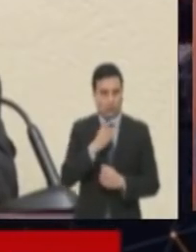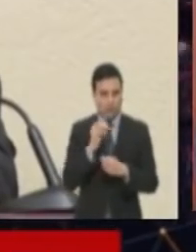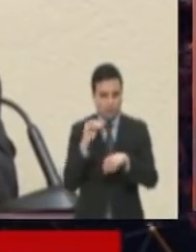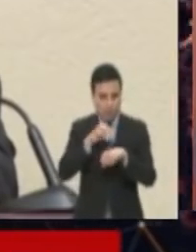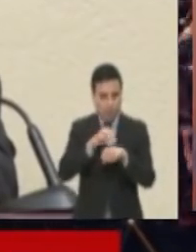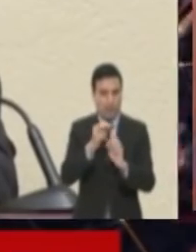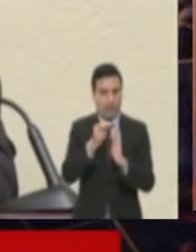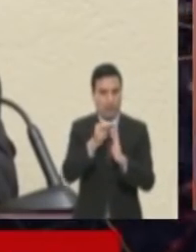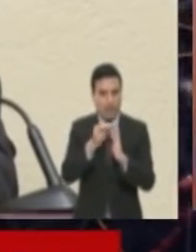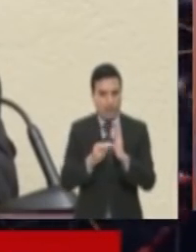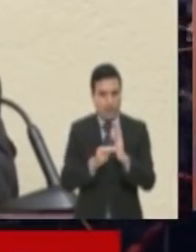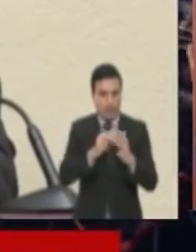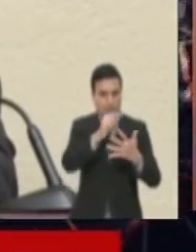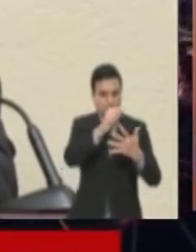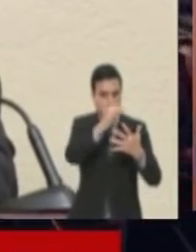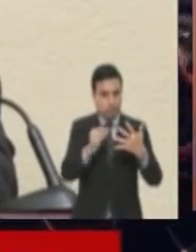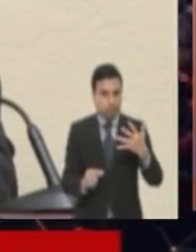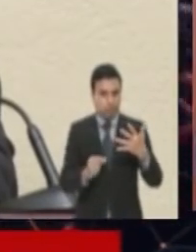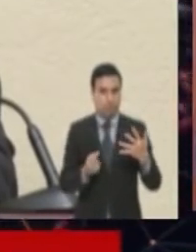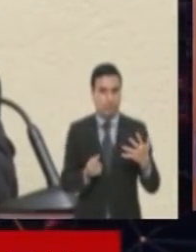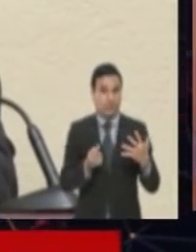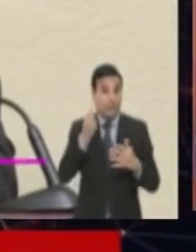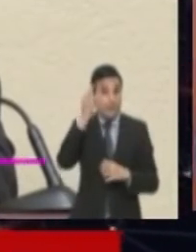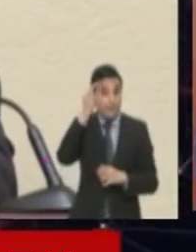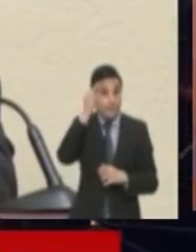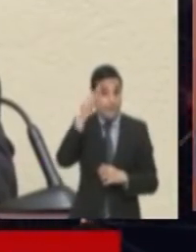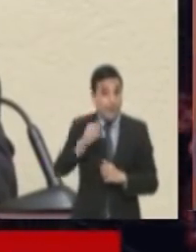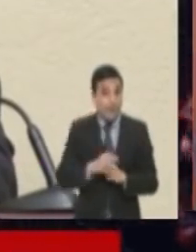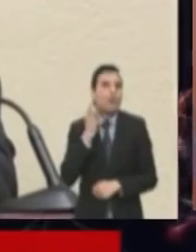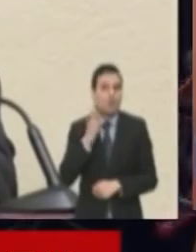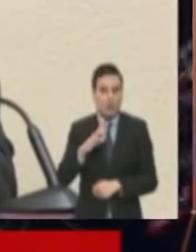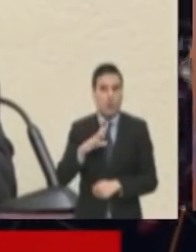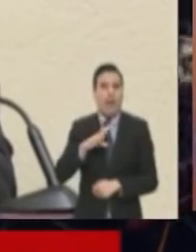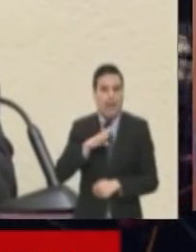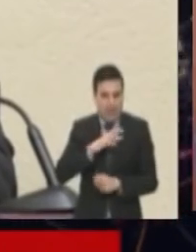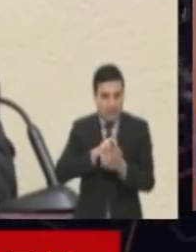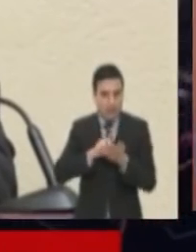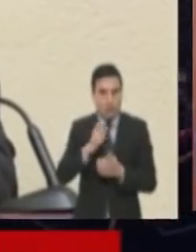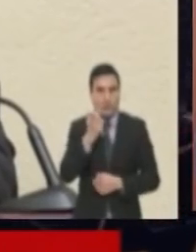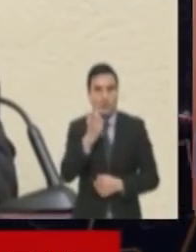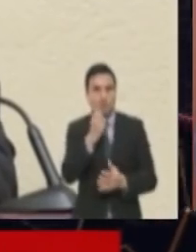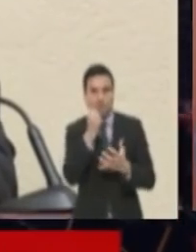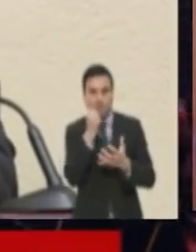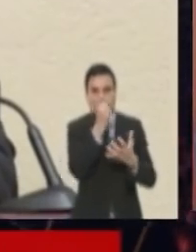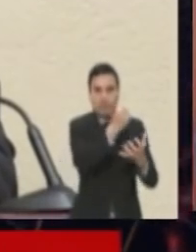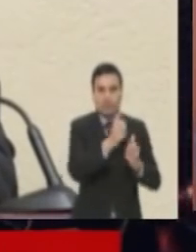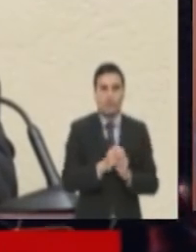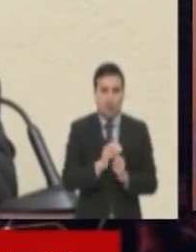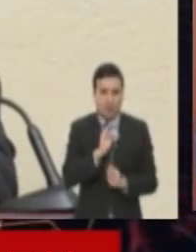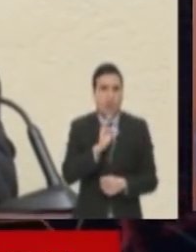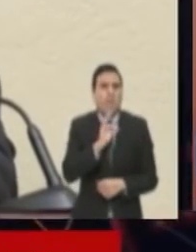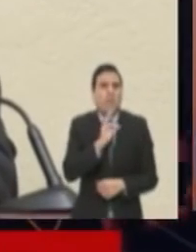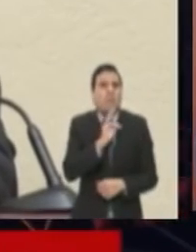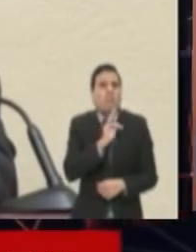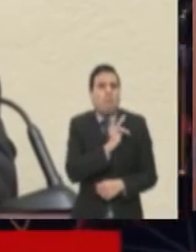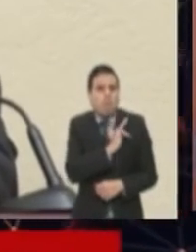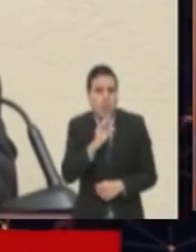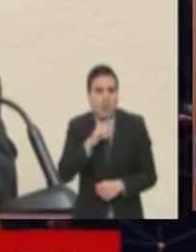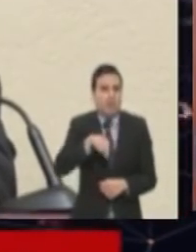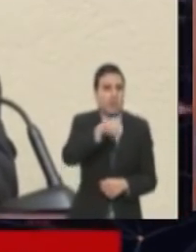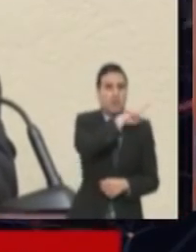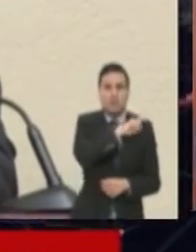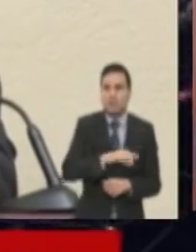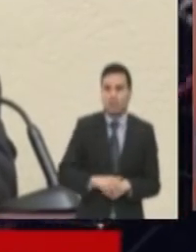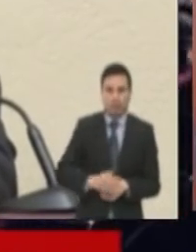vez comunicaran al presidente de lo que intentaban hacer, posponiendo o cancelando